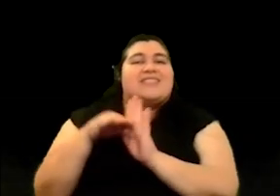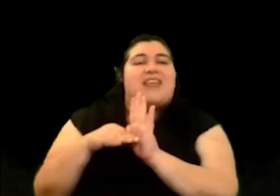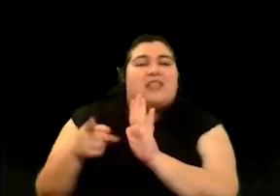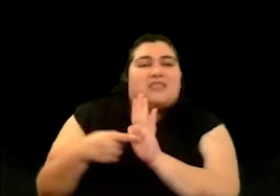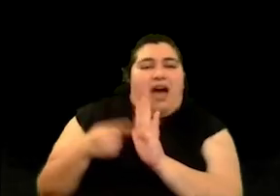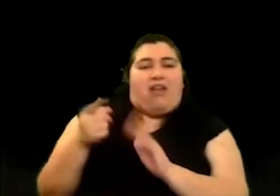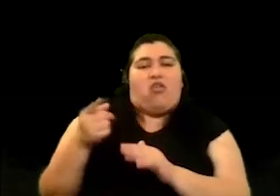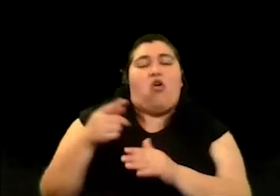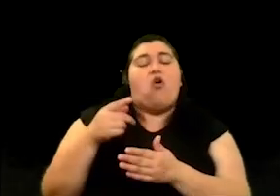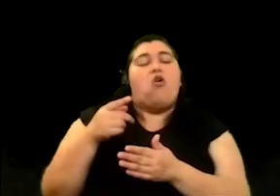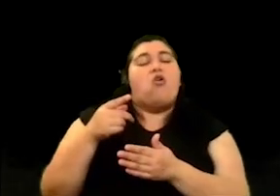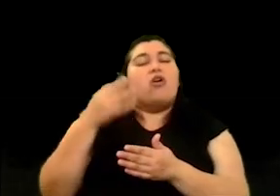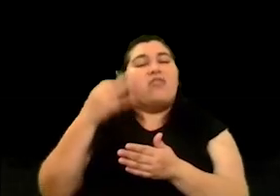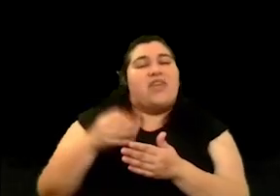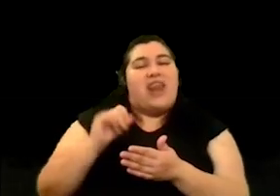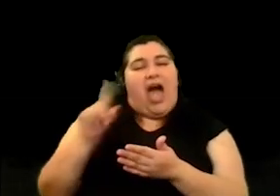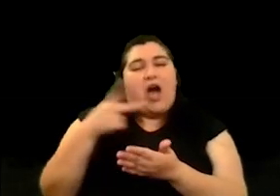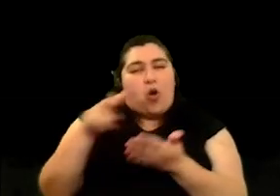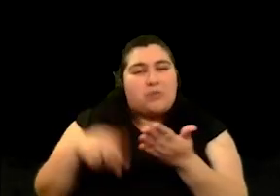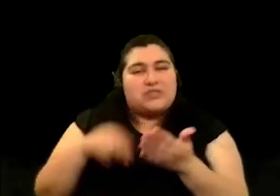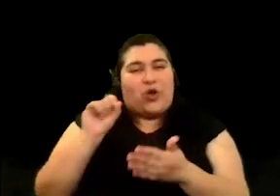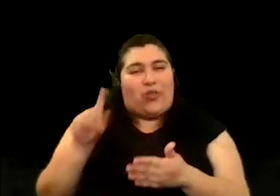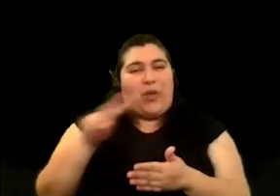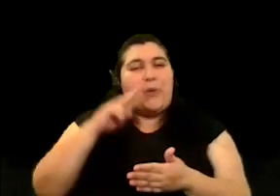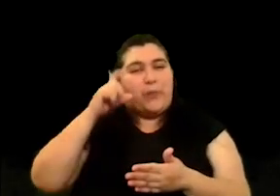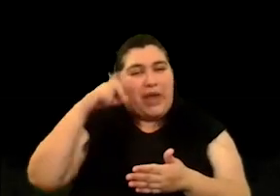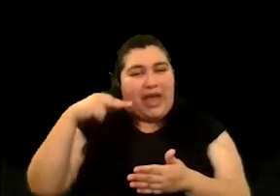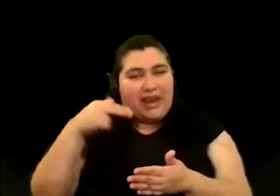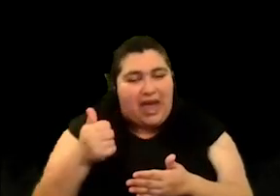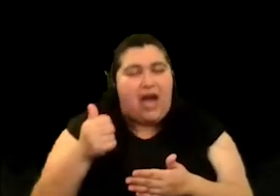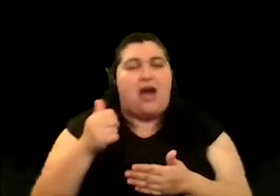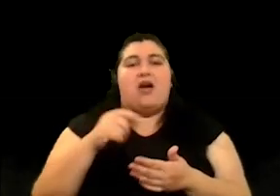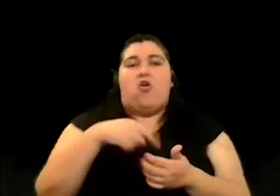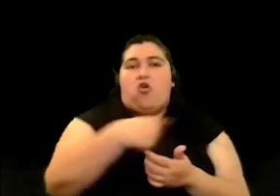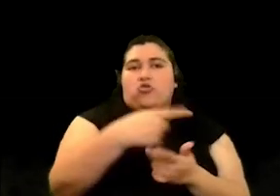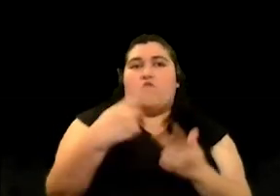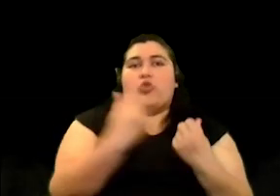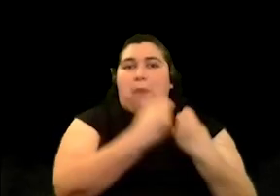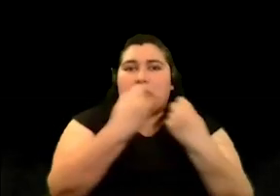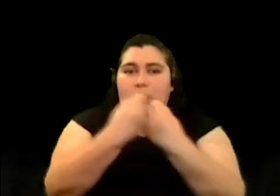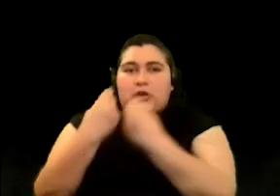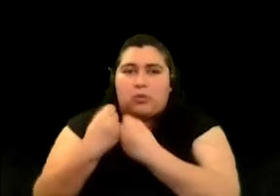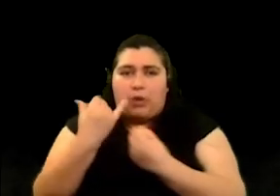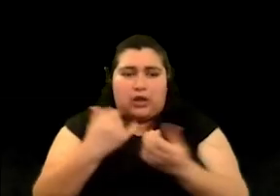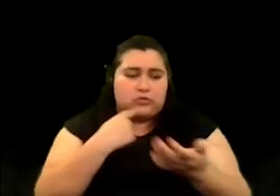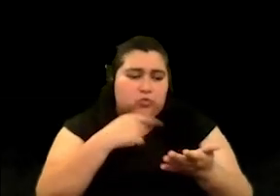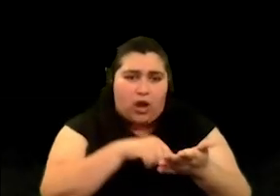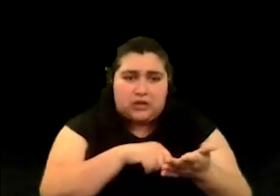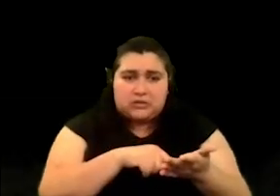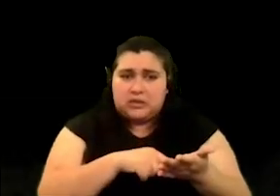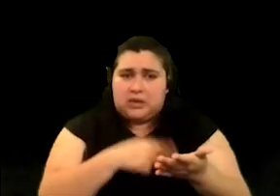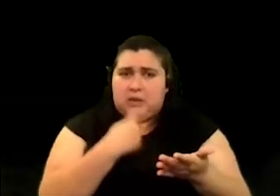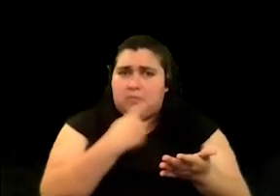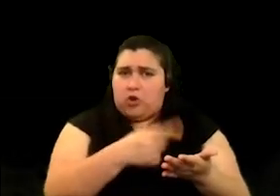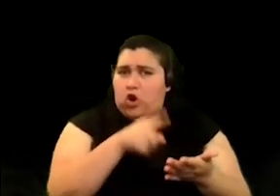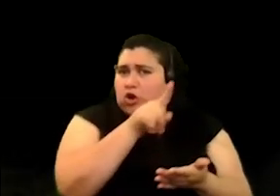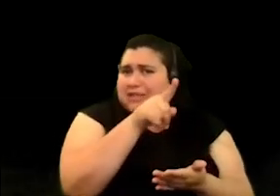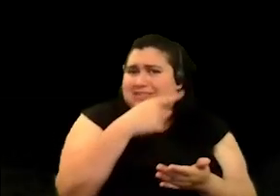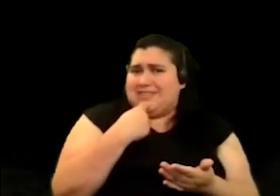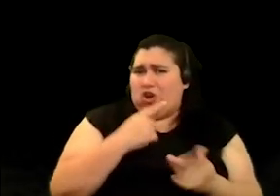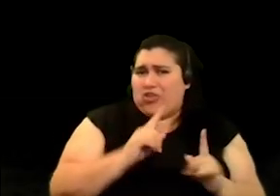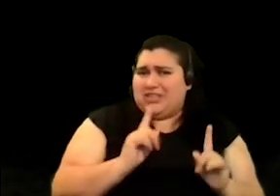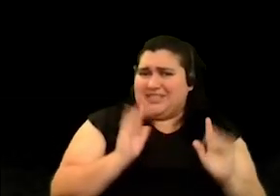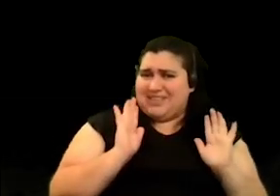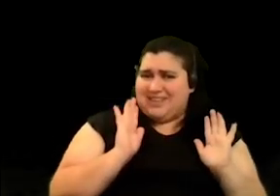Convención de Viena, Pacta Sur Servanda. Y fíjate que el preámbulo no dice que hablamos de doble imposición. Y